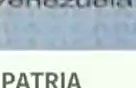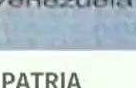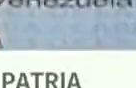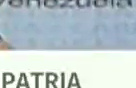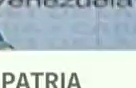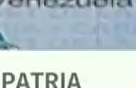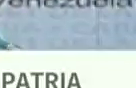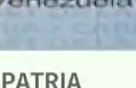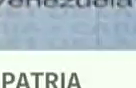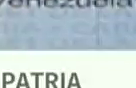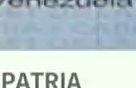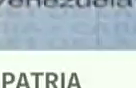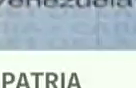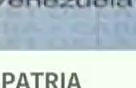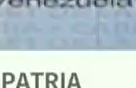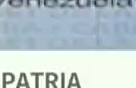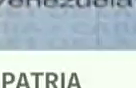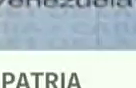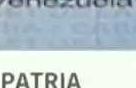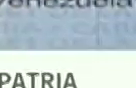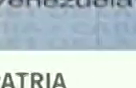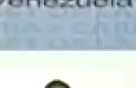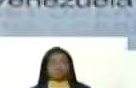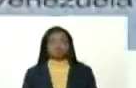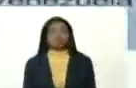Llegó el carnaval.